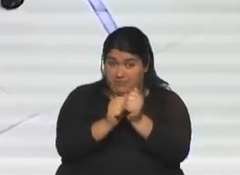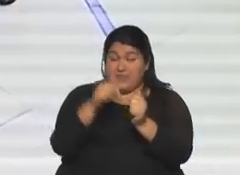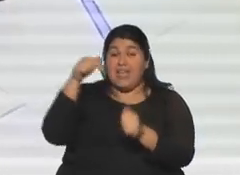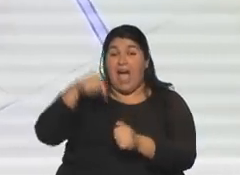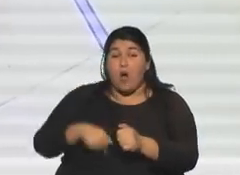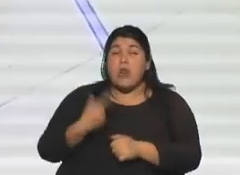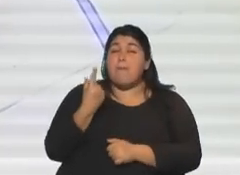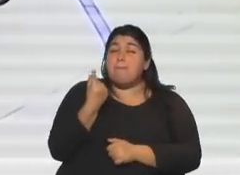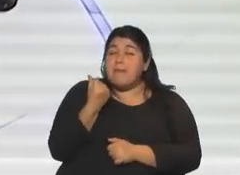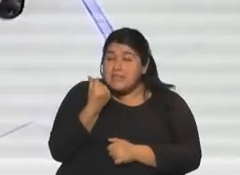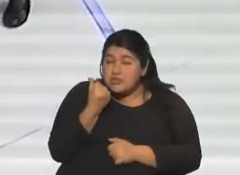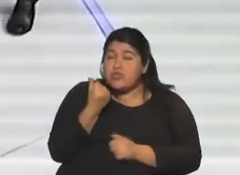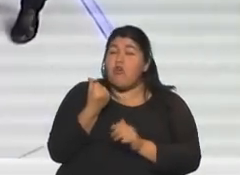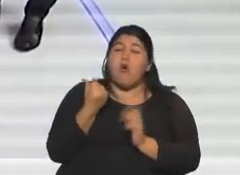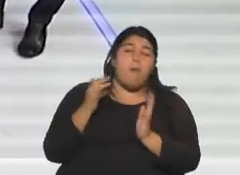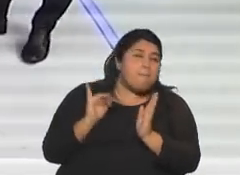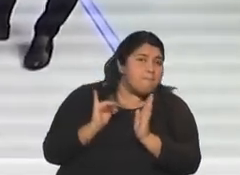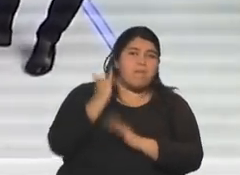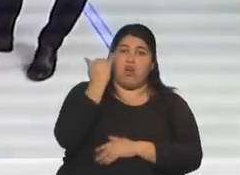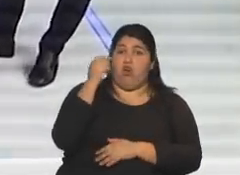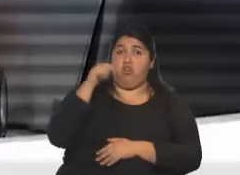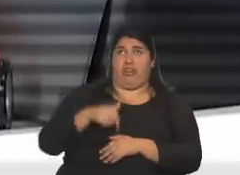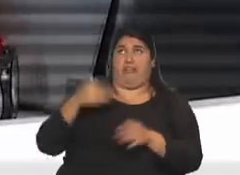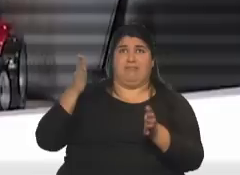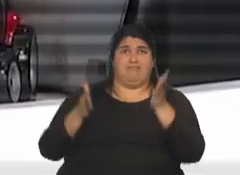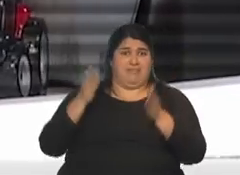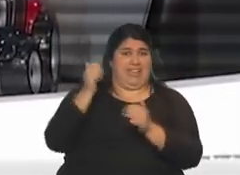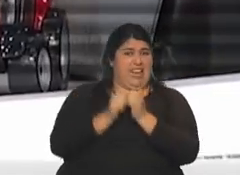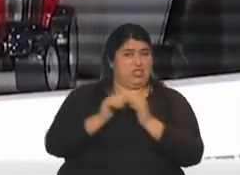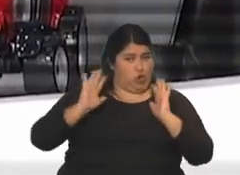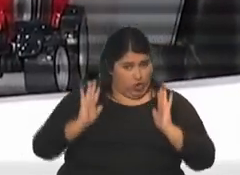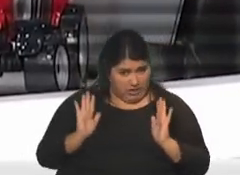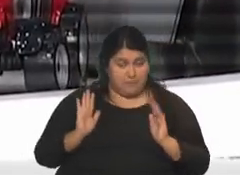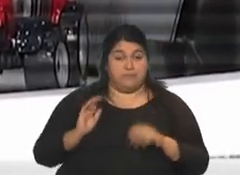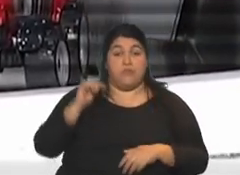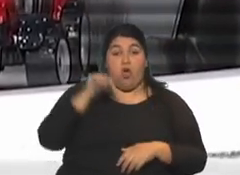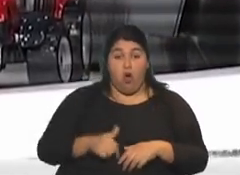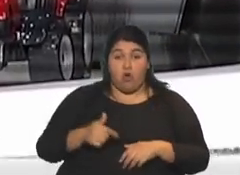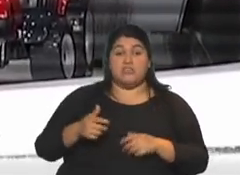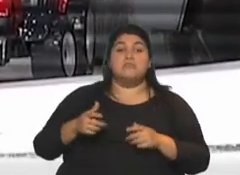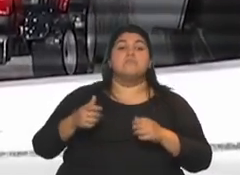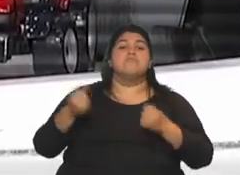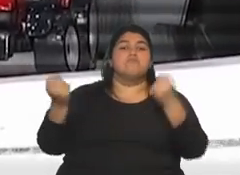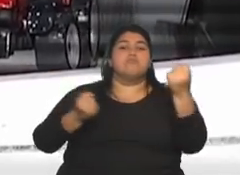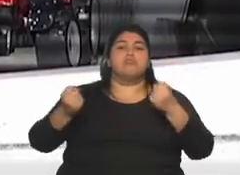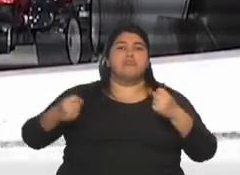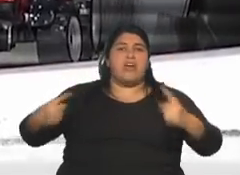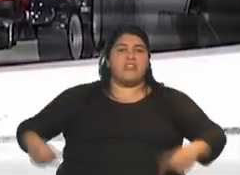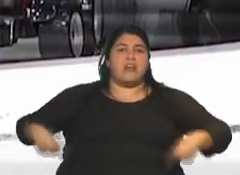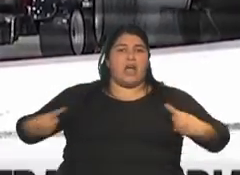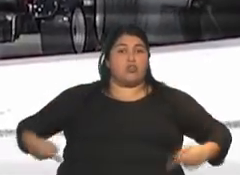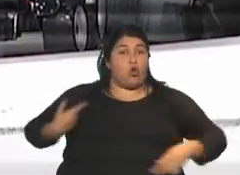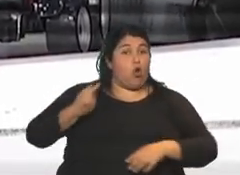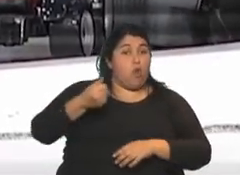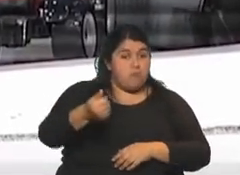precios relativos mejores de nuestra historia. Hoy, para comprarte un tractor, tenés que